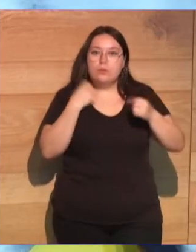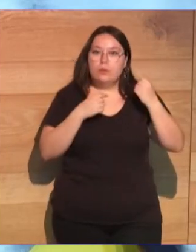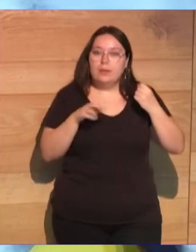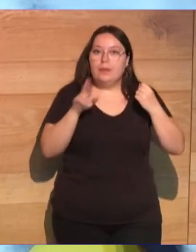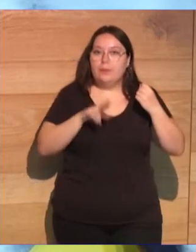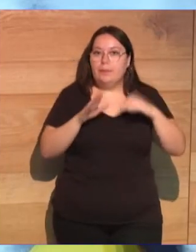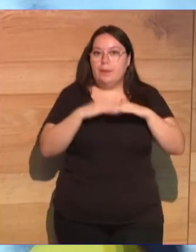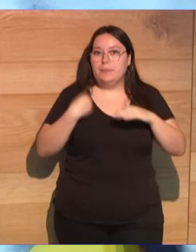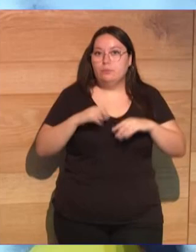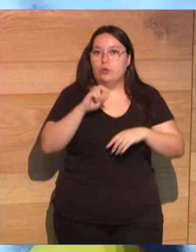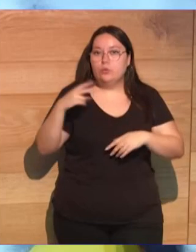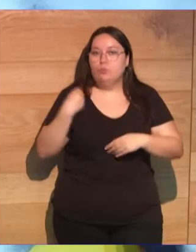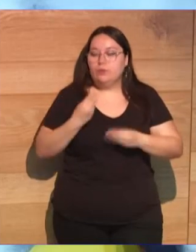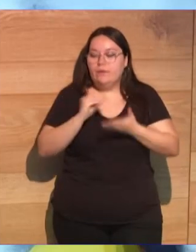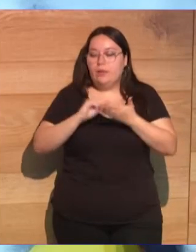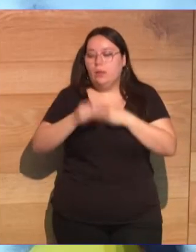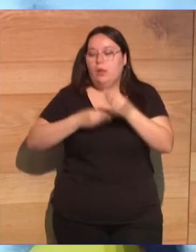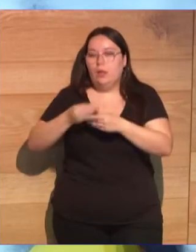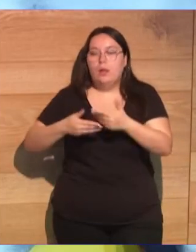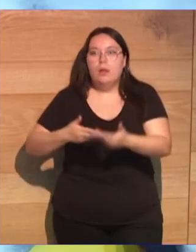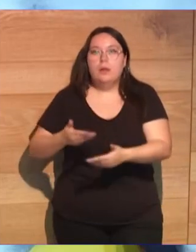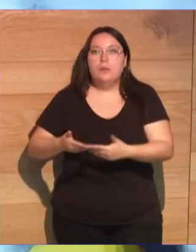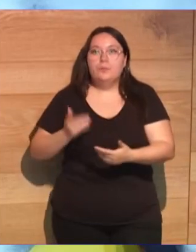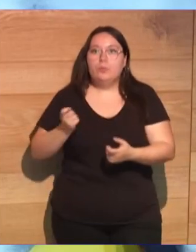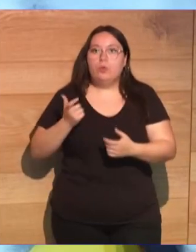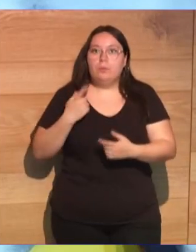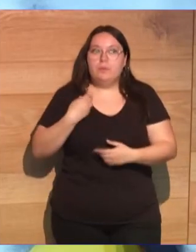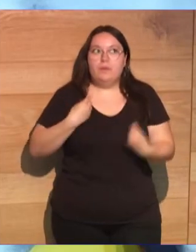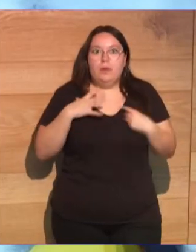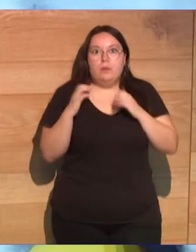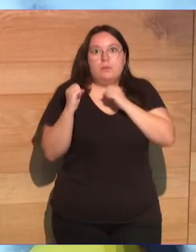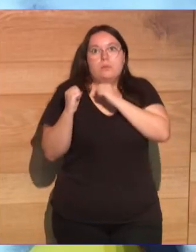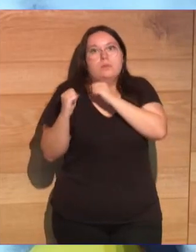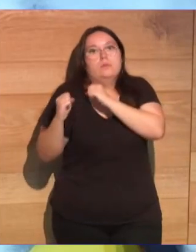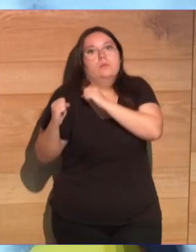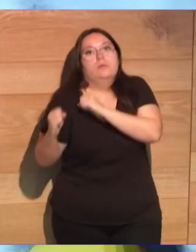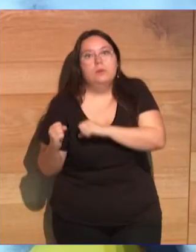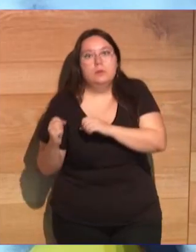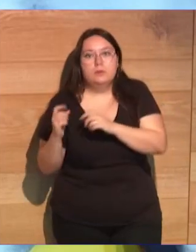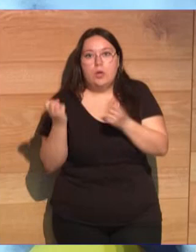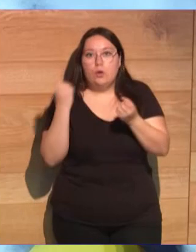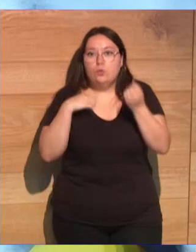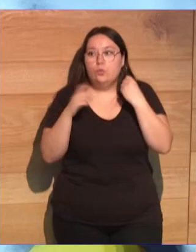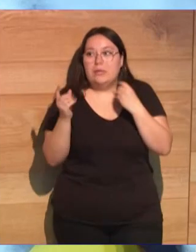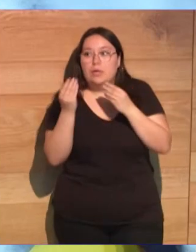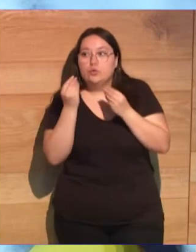mismos resultados, la hago muchas veces y me va ocupando más tiempo, empieza a depender mi vida de esa conducta o